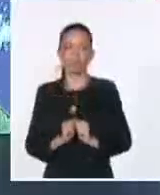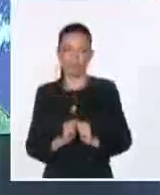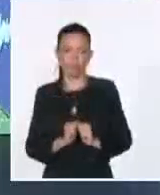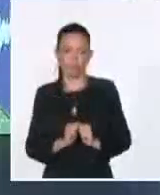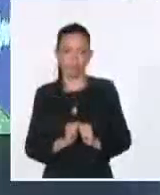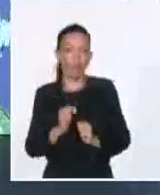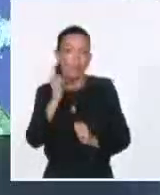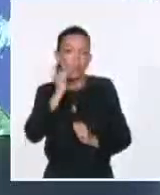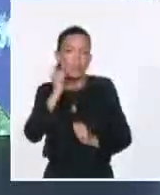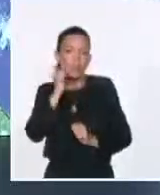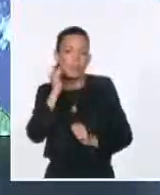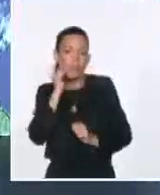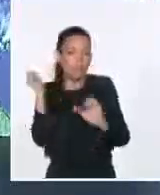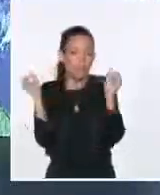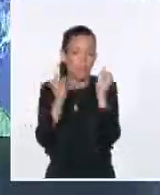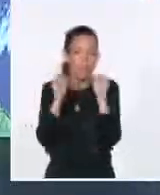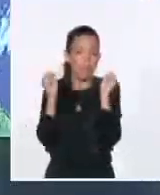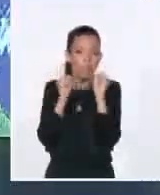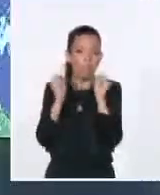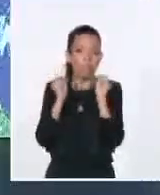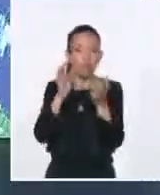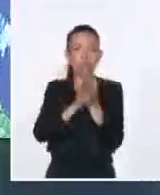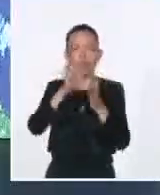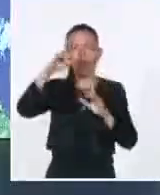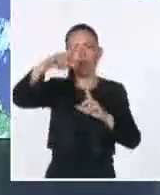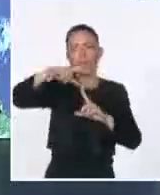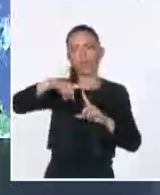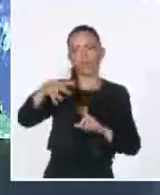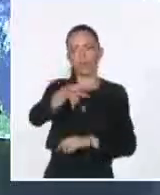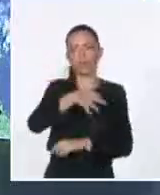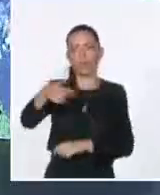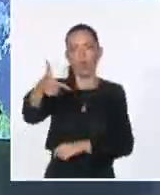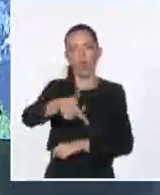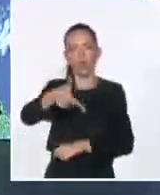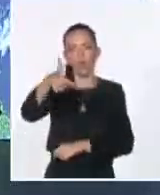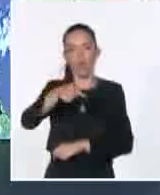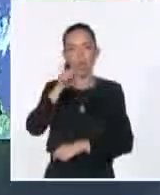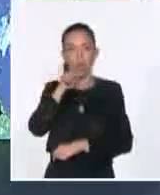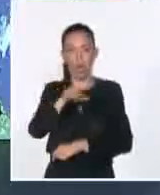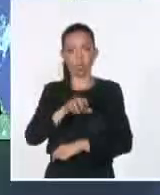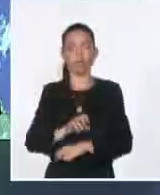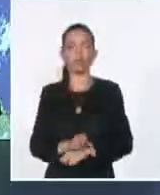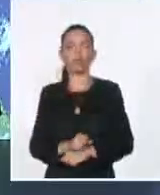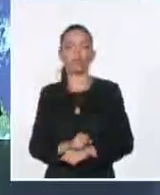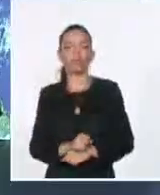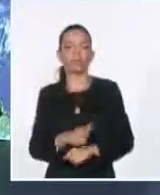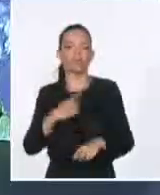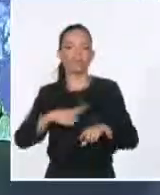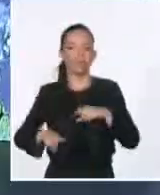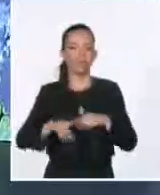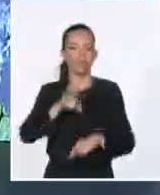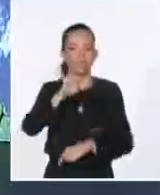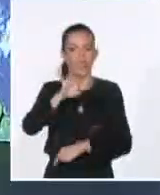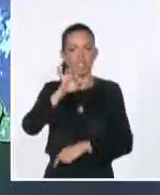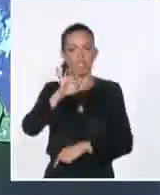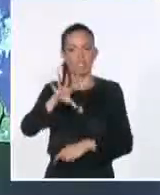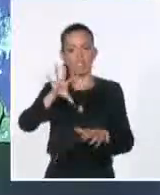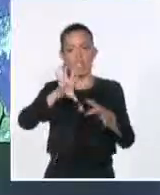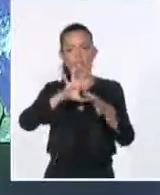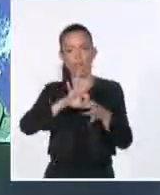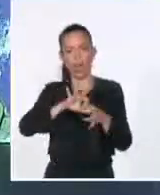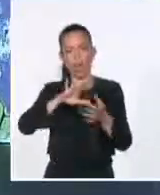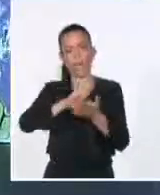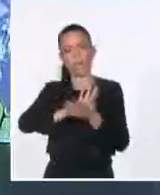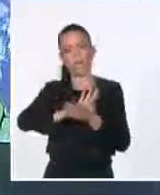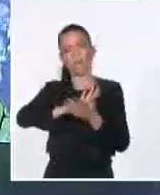bajos en Jovellanos en la provincia de Matanzas con 15,1 grados Celsius y 15,3 grados reportó Bainoa en la provincia de Mayabeque. A